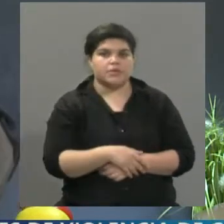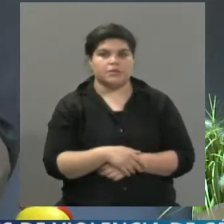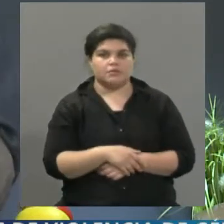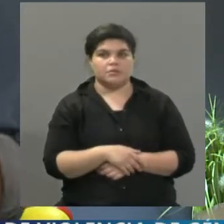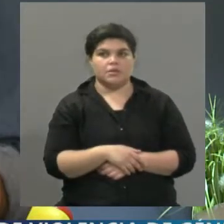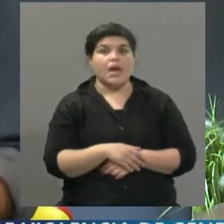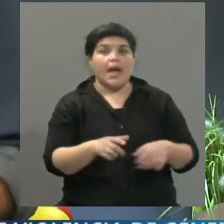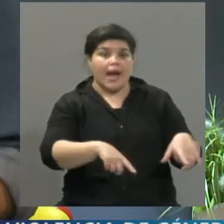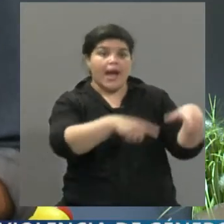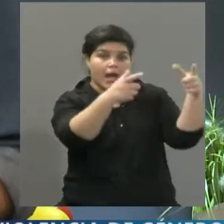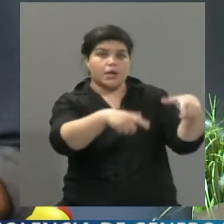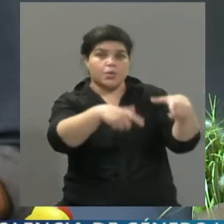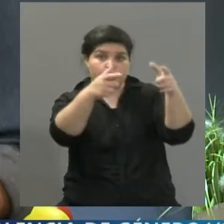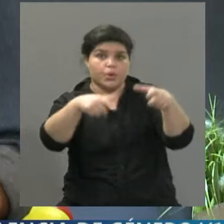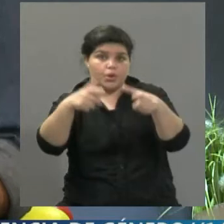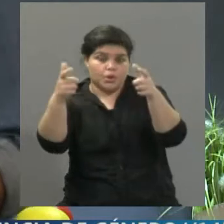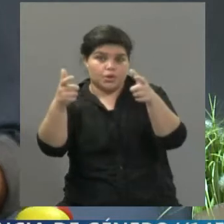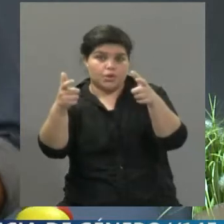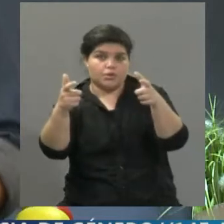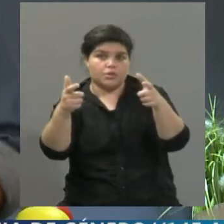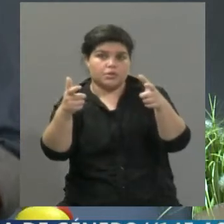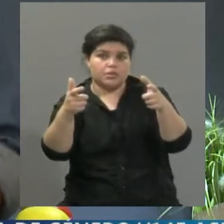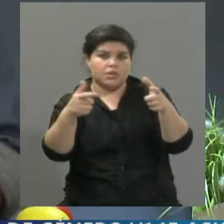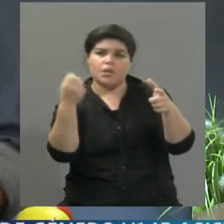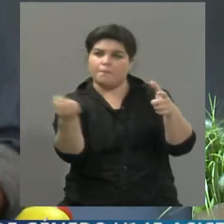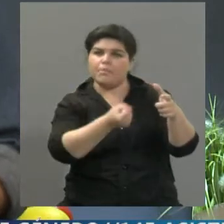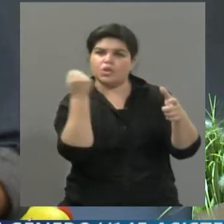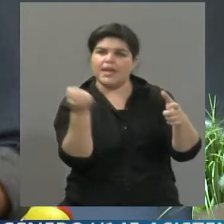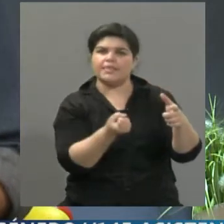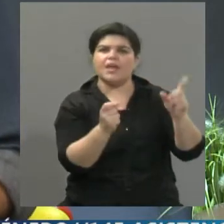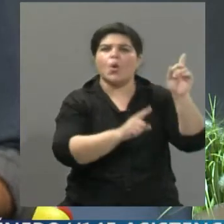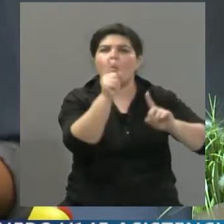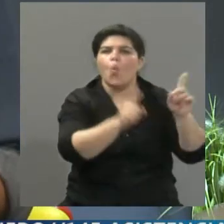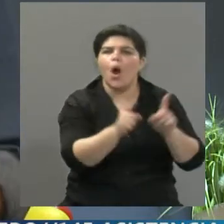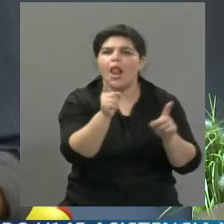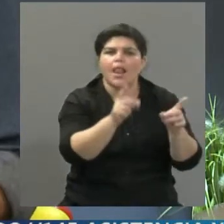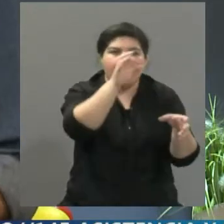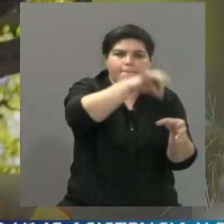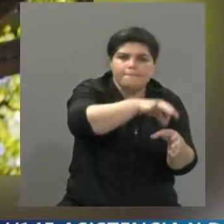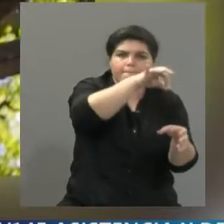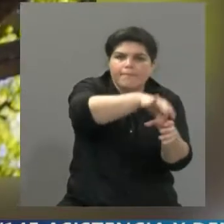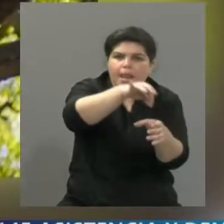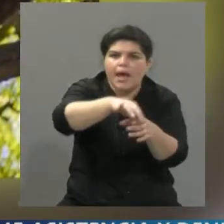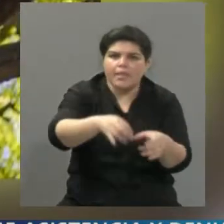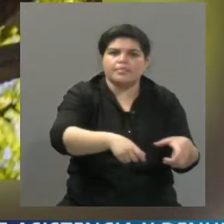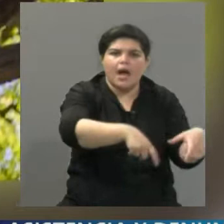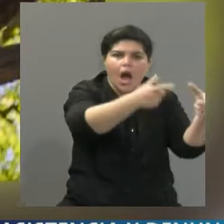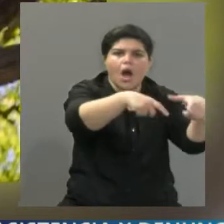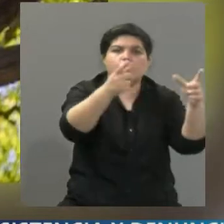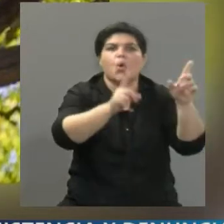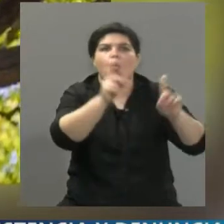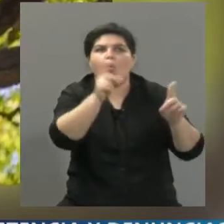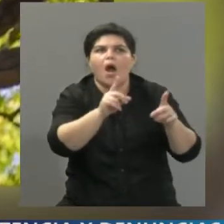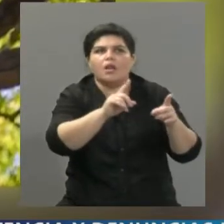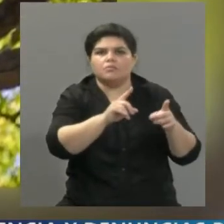en su conocimiento estaría bueno plantar, ¿no? Darle lugar. ¿Cuáles serían? Bueno,